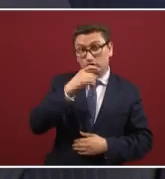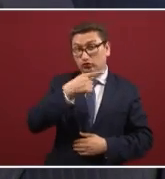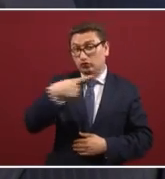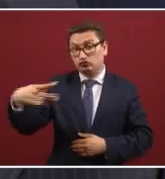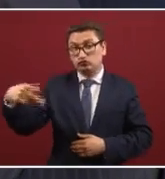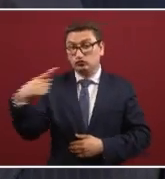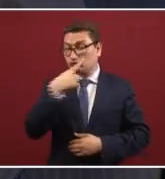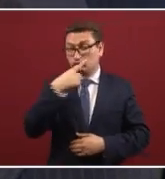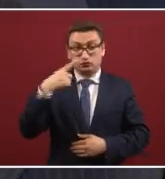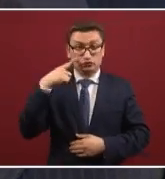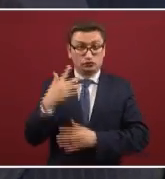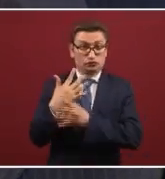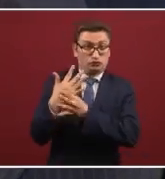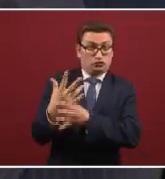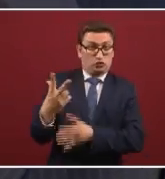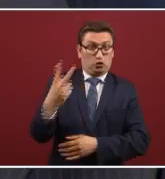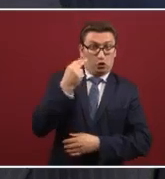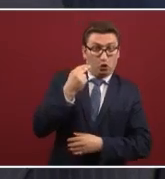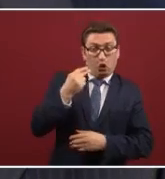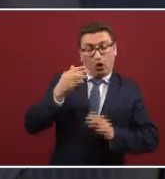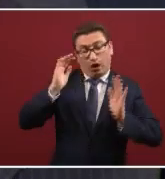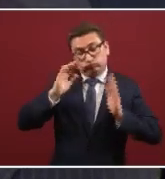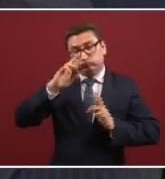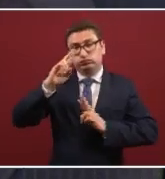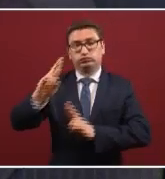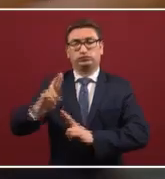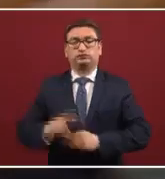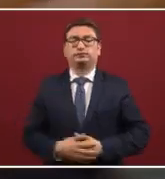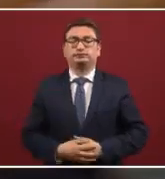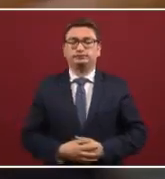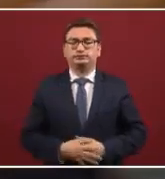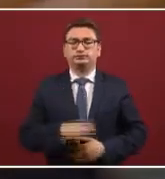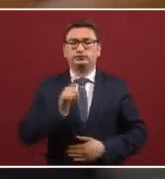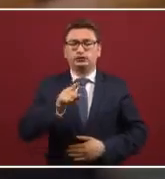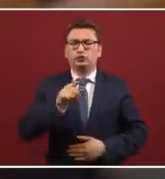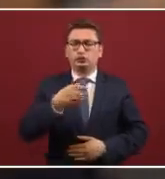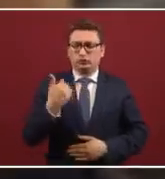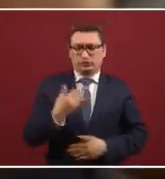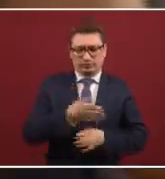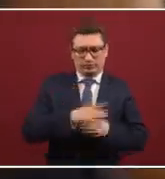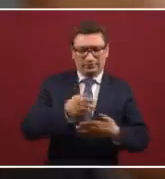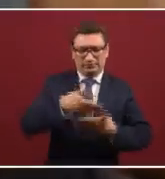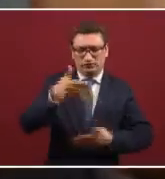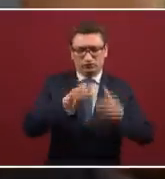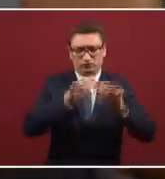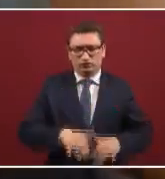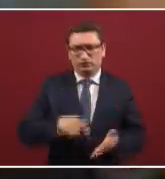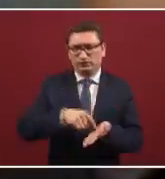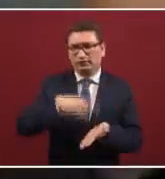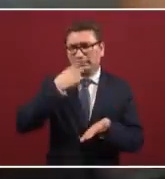no se va a alcanzar esa meta. En este reporte que usted menciona, se habla de que hay una